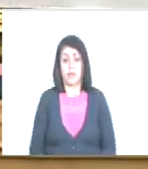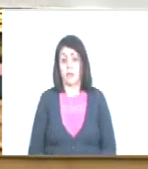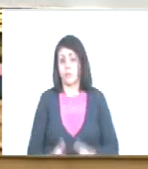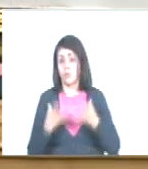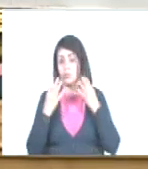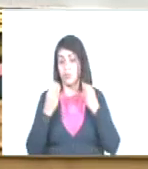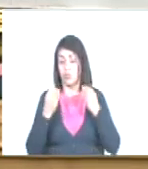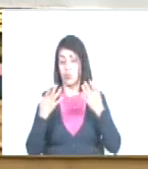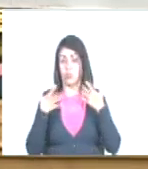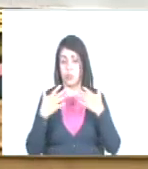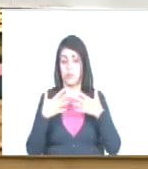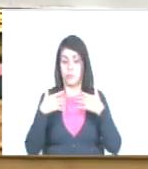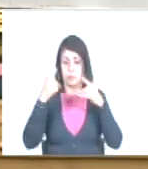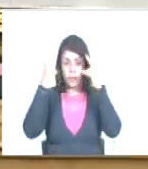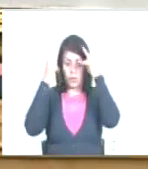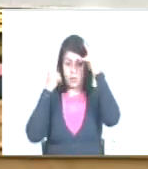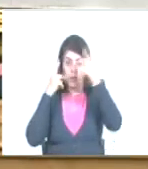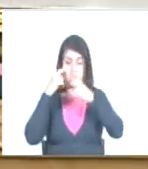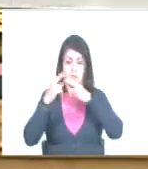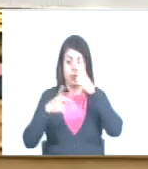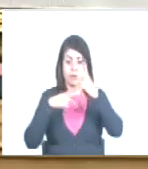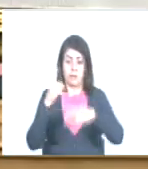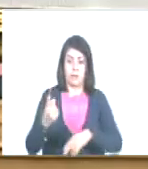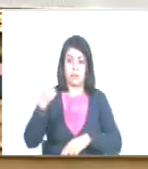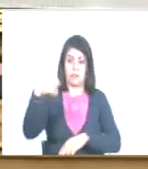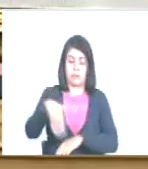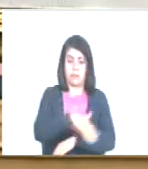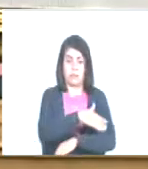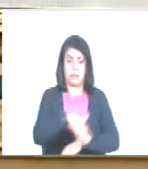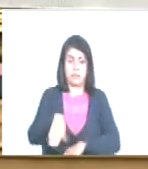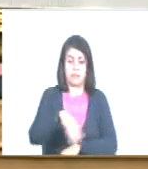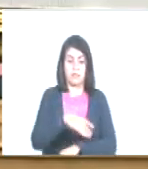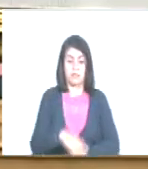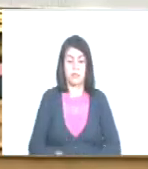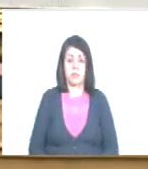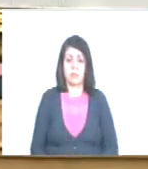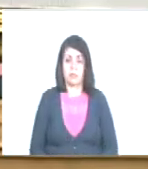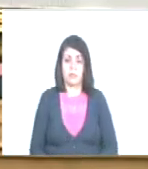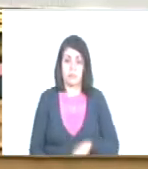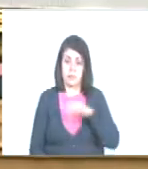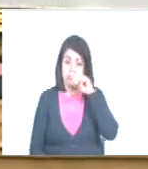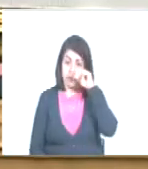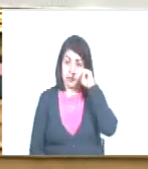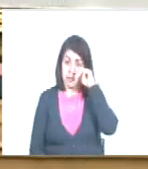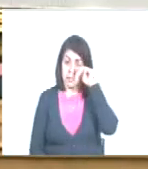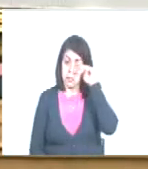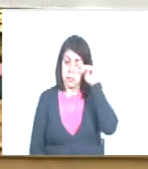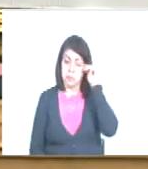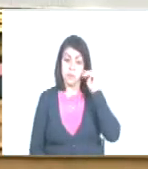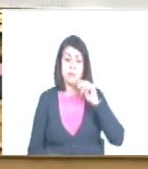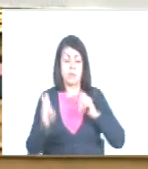tremendo, Chávez recorrió la principal avenida de Cabimas. Y luego